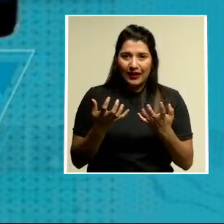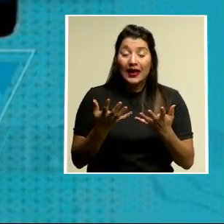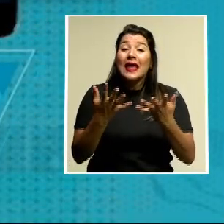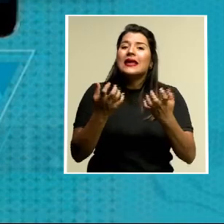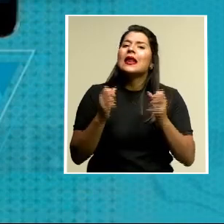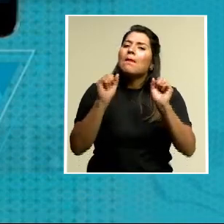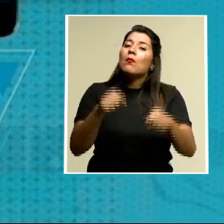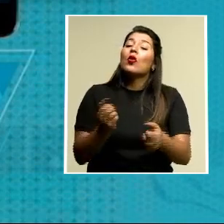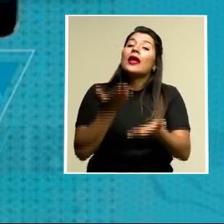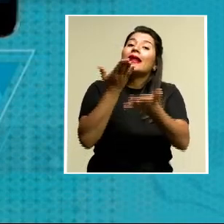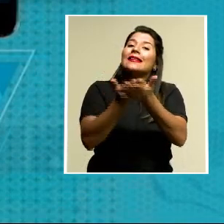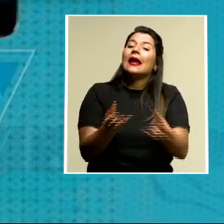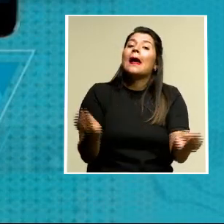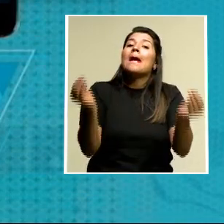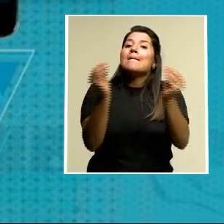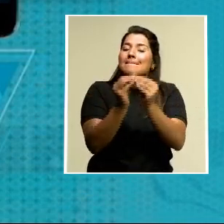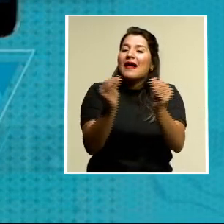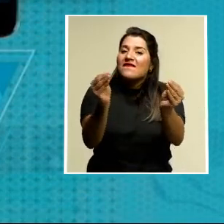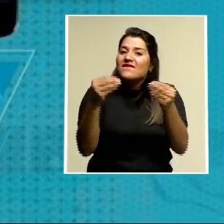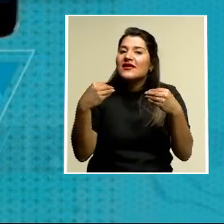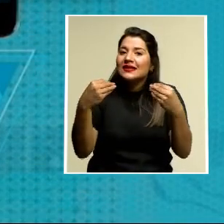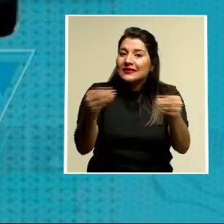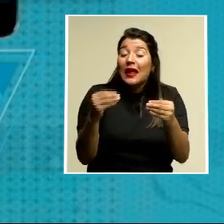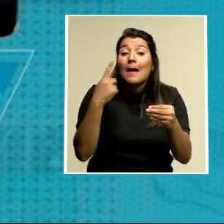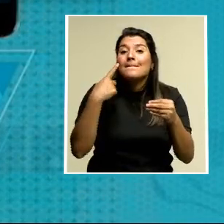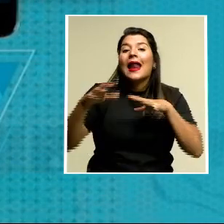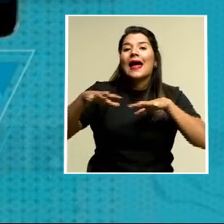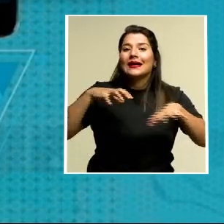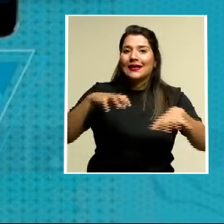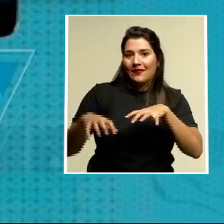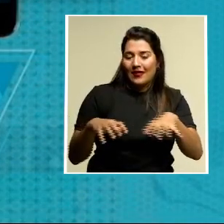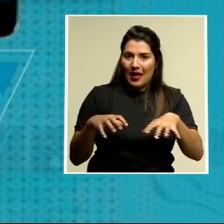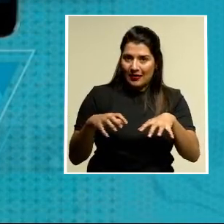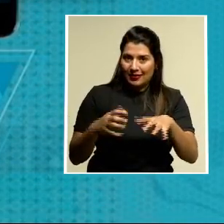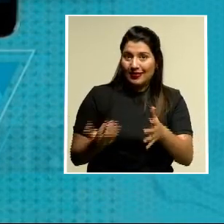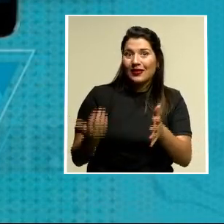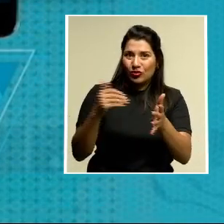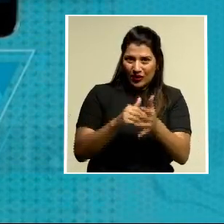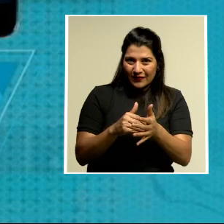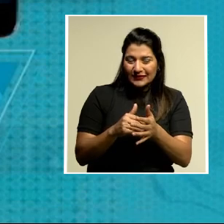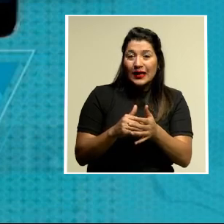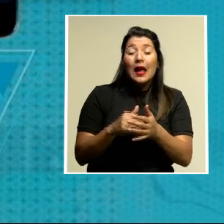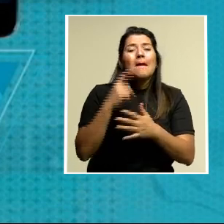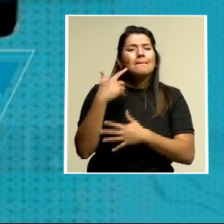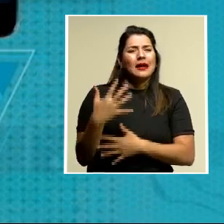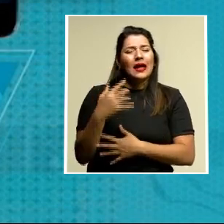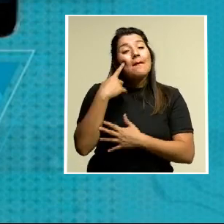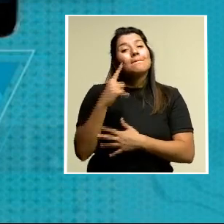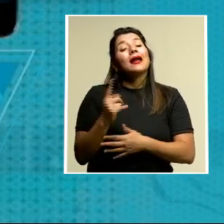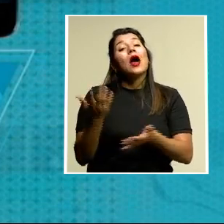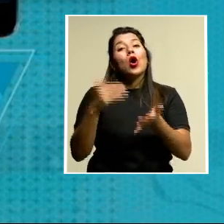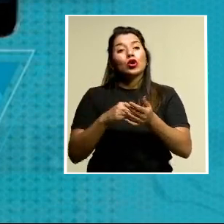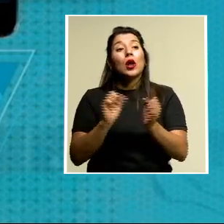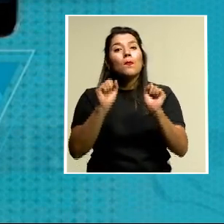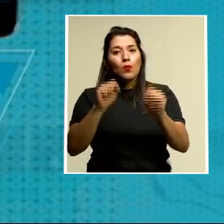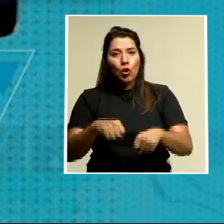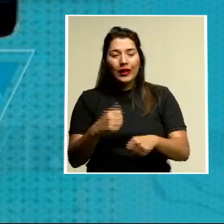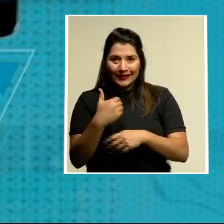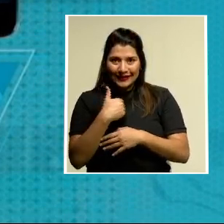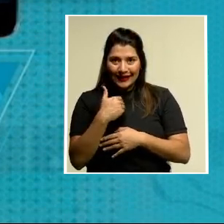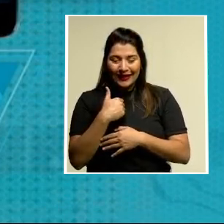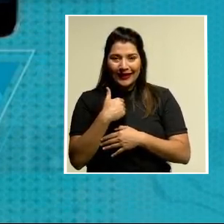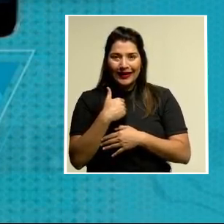dar un poco más de holgura a la reactivación, al movimiento de las personas para nuevamente poder tener